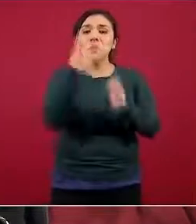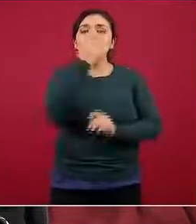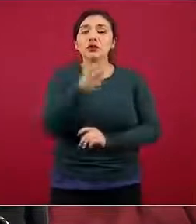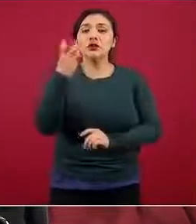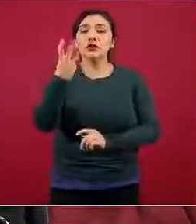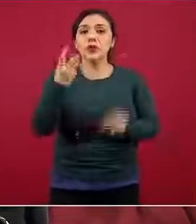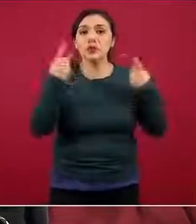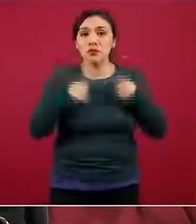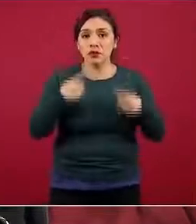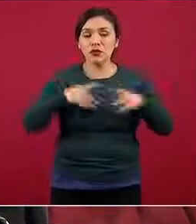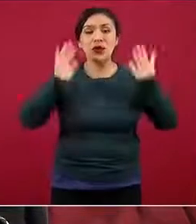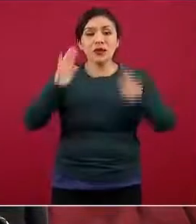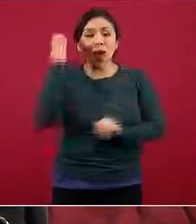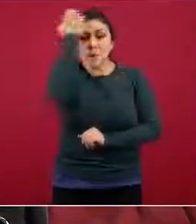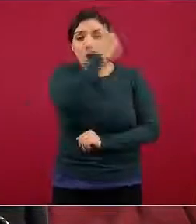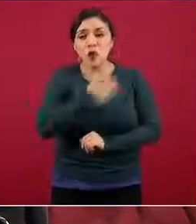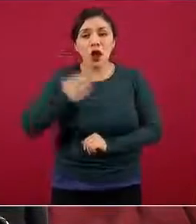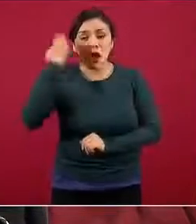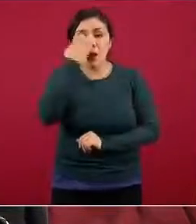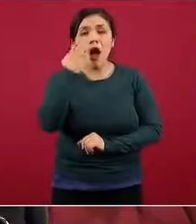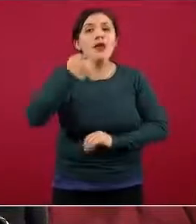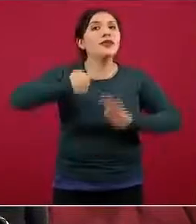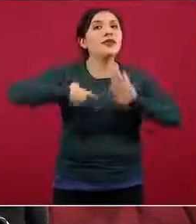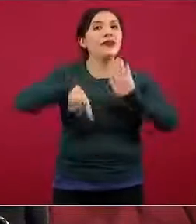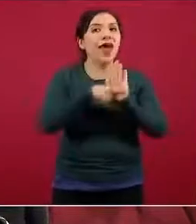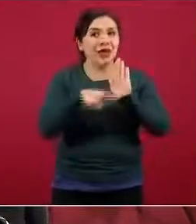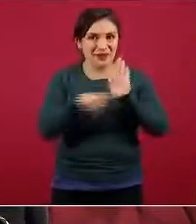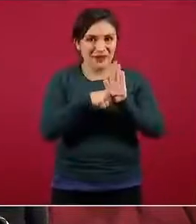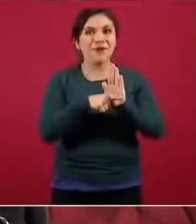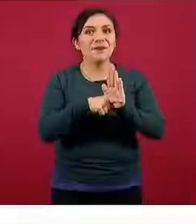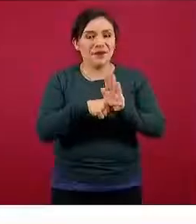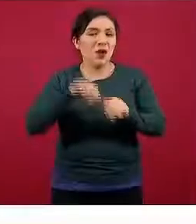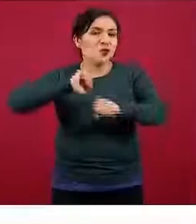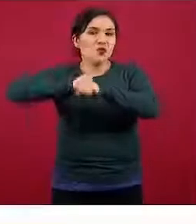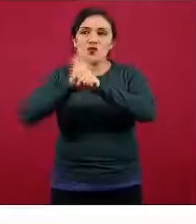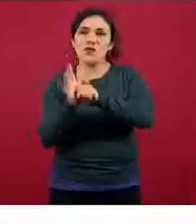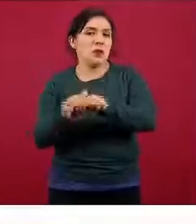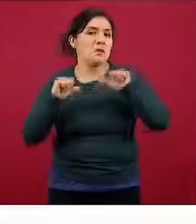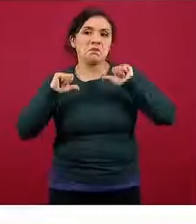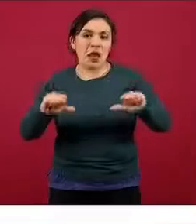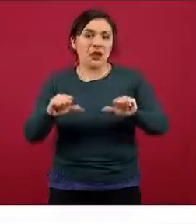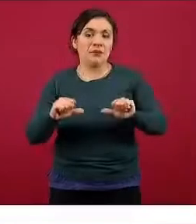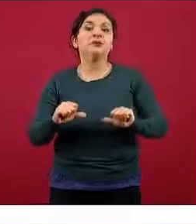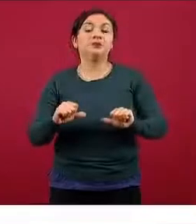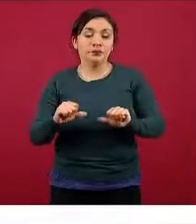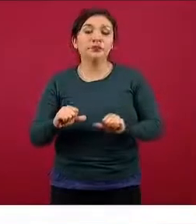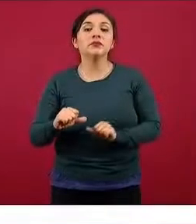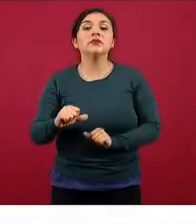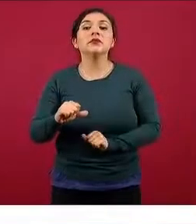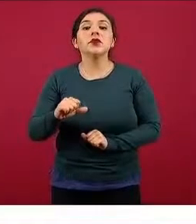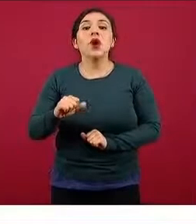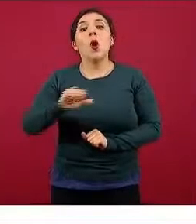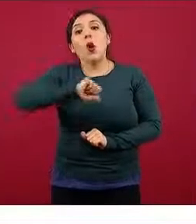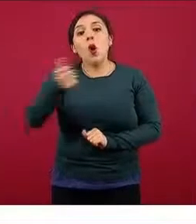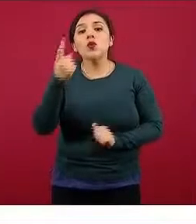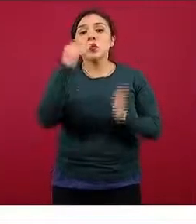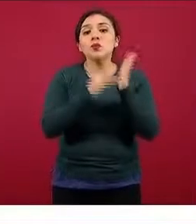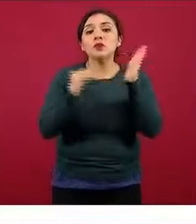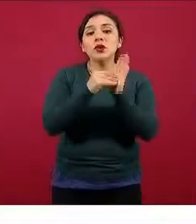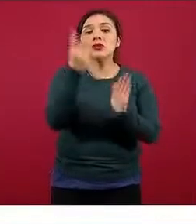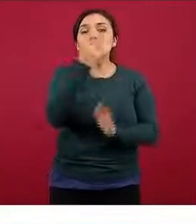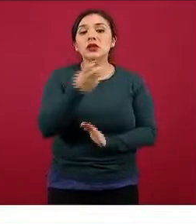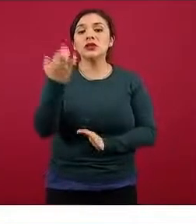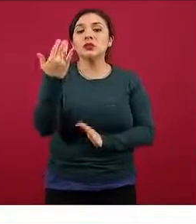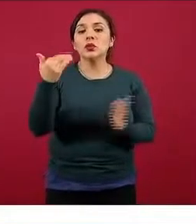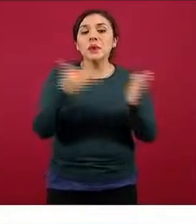1.696.403 se les hizo una prueba y esta prueba fue negativa para el virus SARS-CoV-2. Y